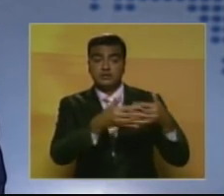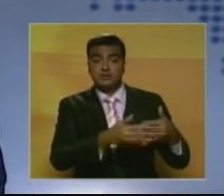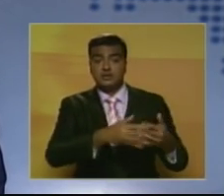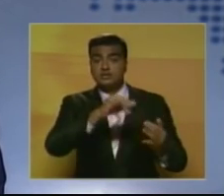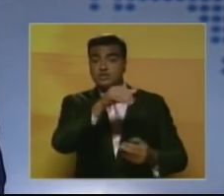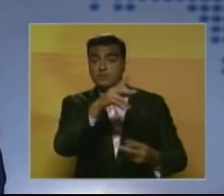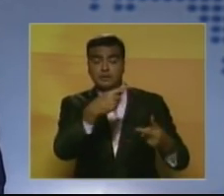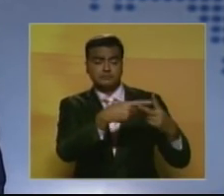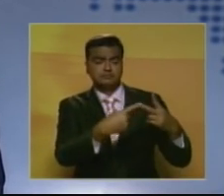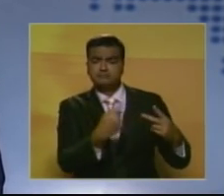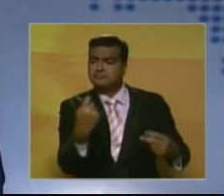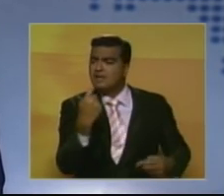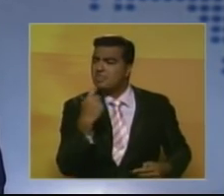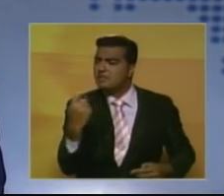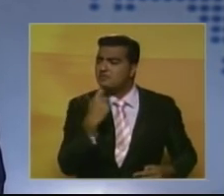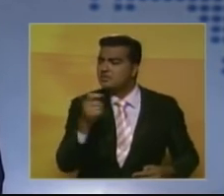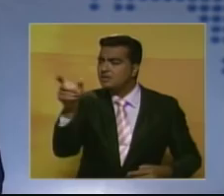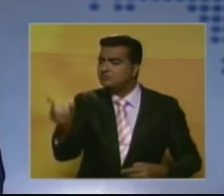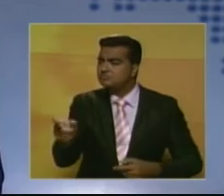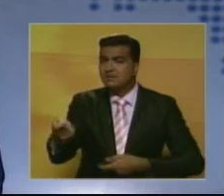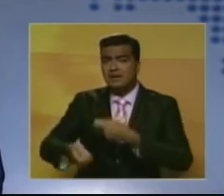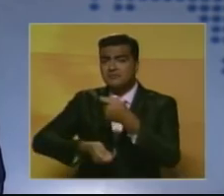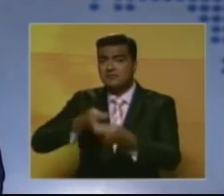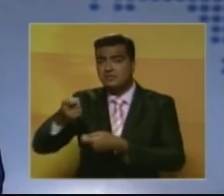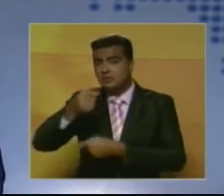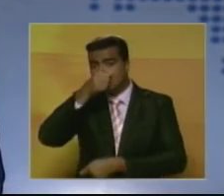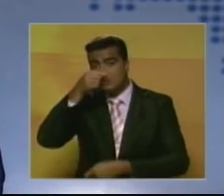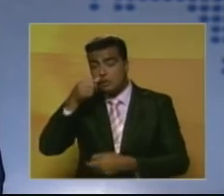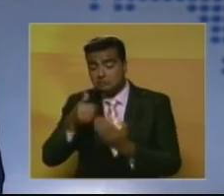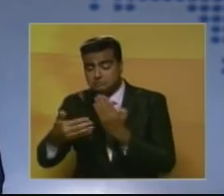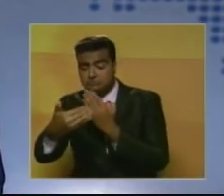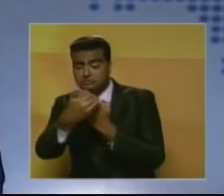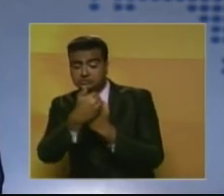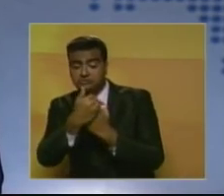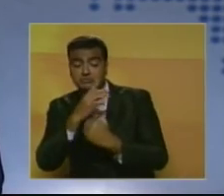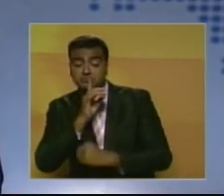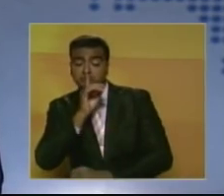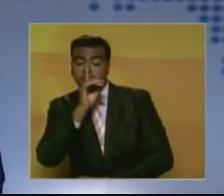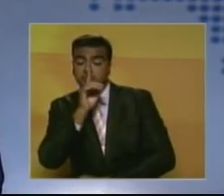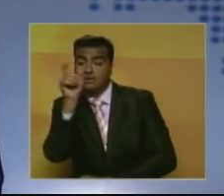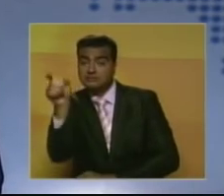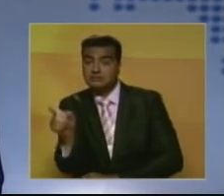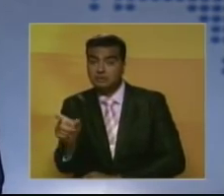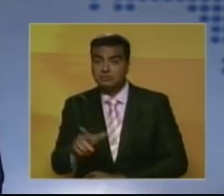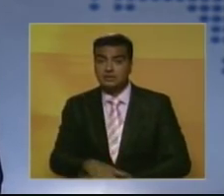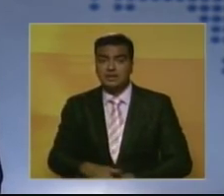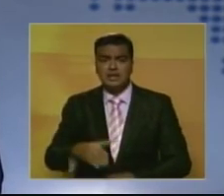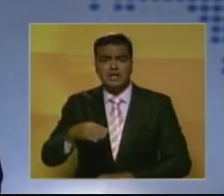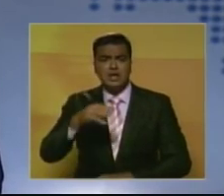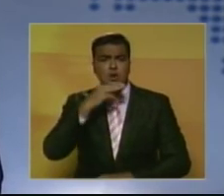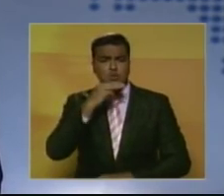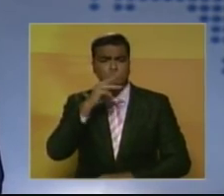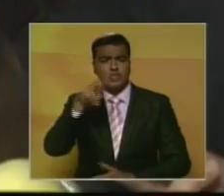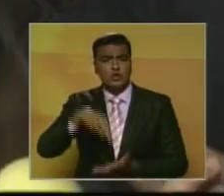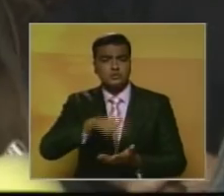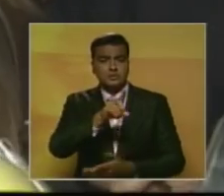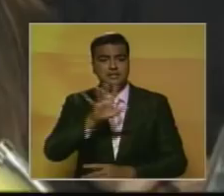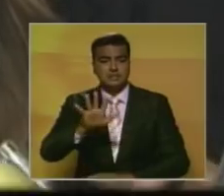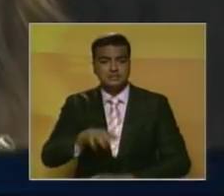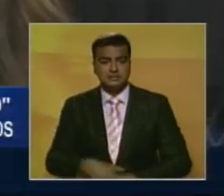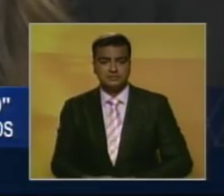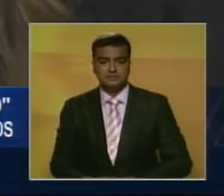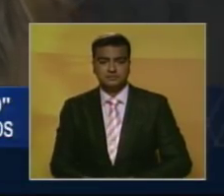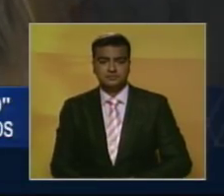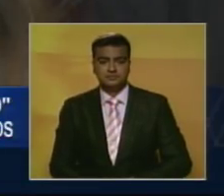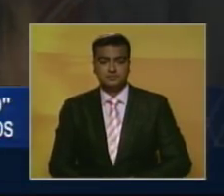Penn por la entrevista que le realizaron clandestinamente al narcotraficante Joaquín El Chapo Guzmán en octubre de 2015. La